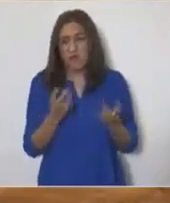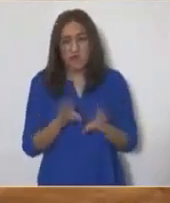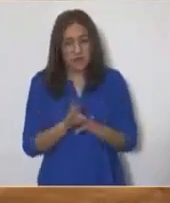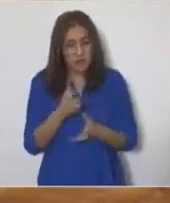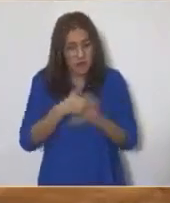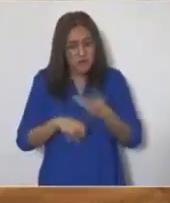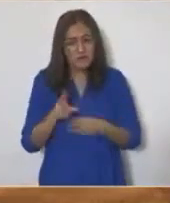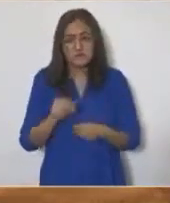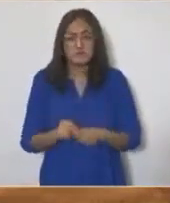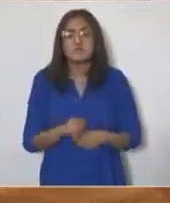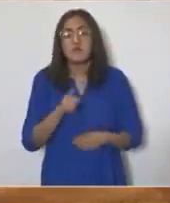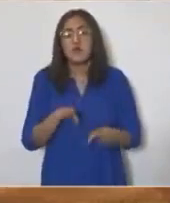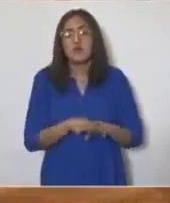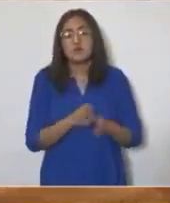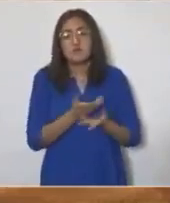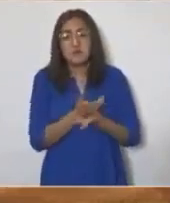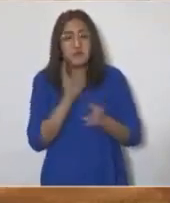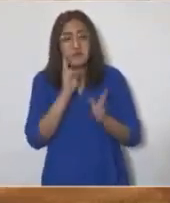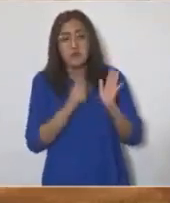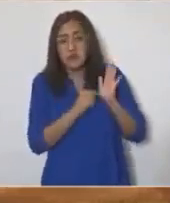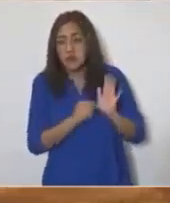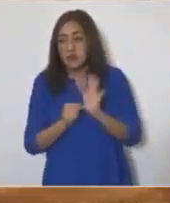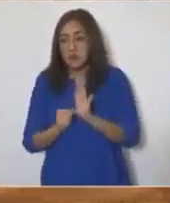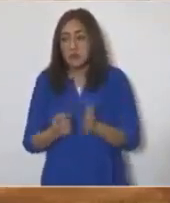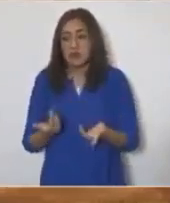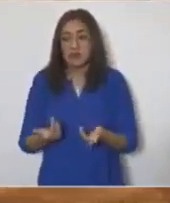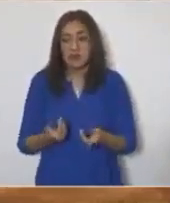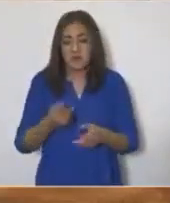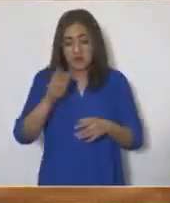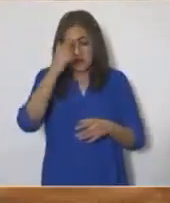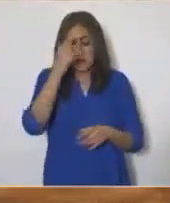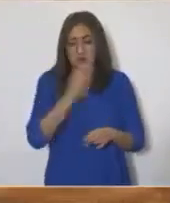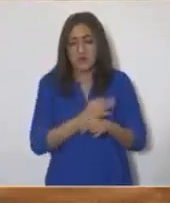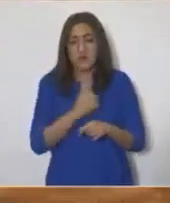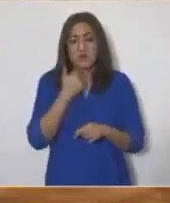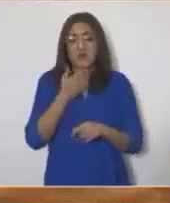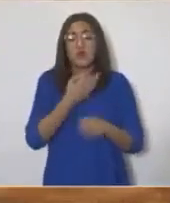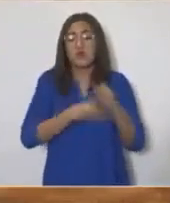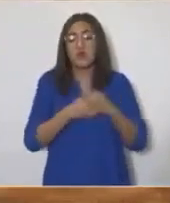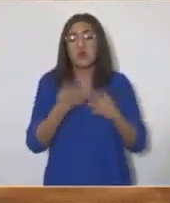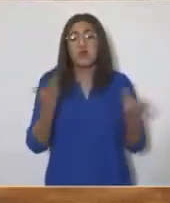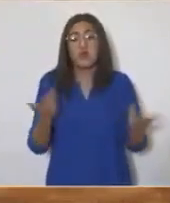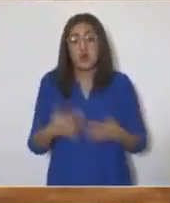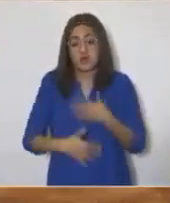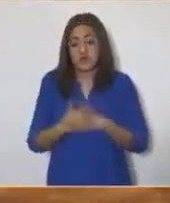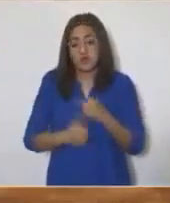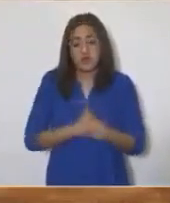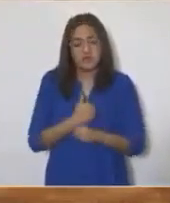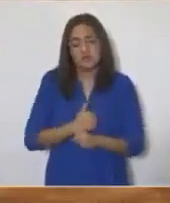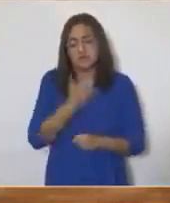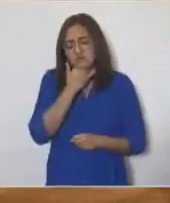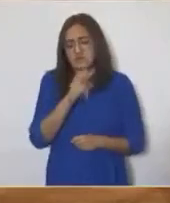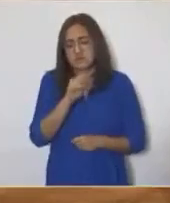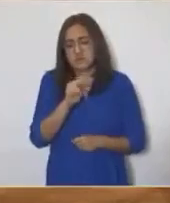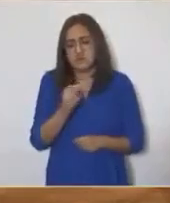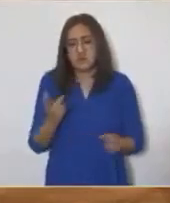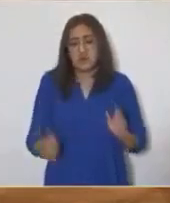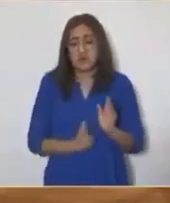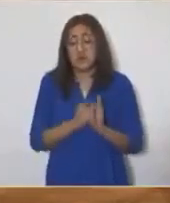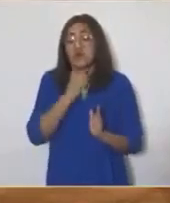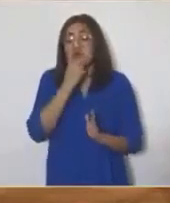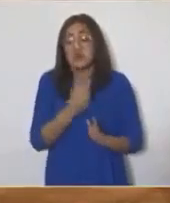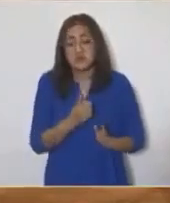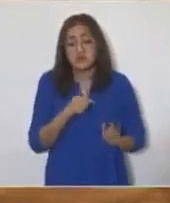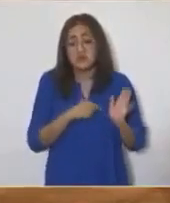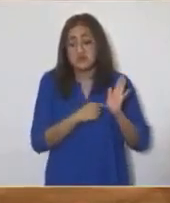y respondió la publicidad Pues también acuérdense que todo quería ser de 15 años no la ley